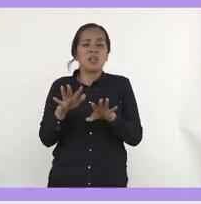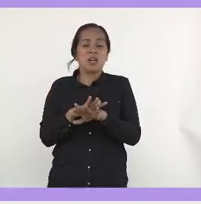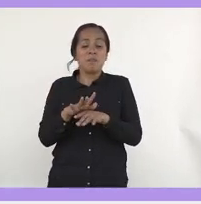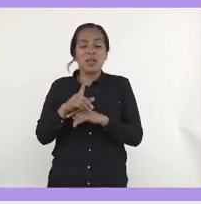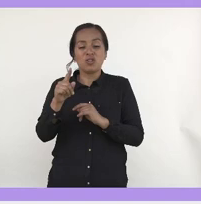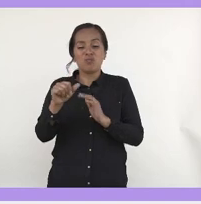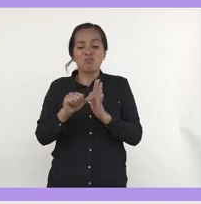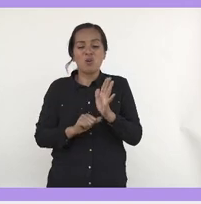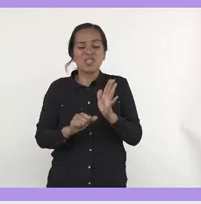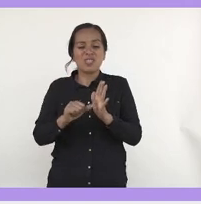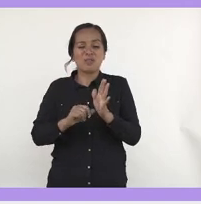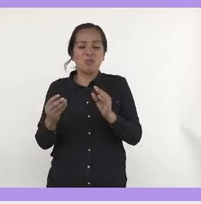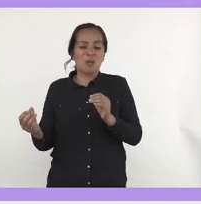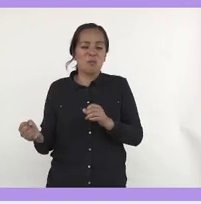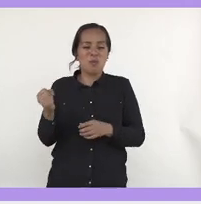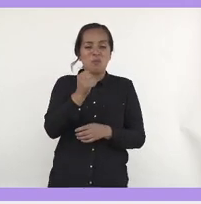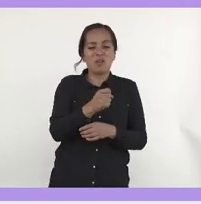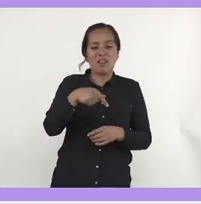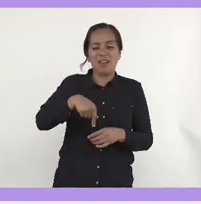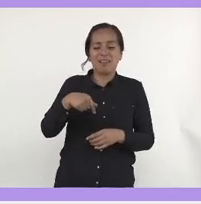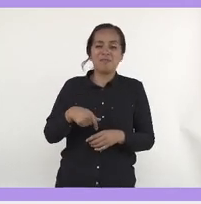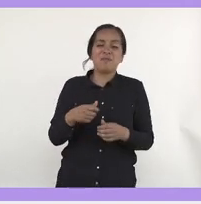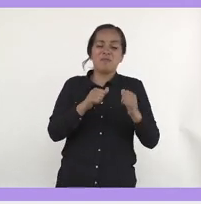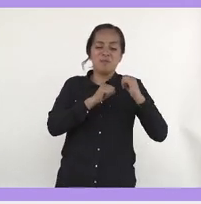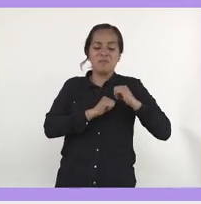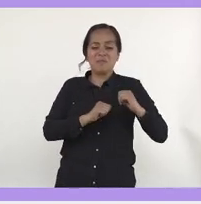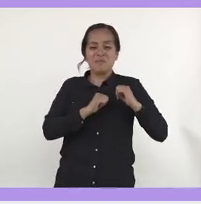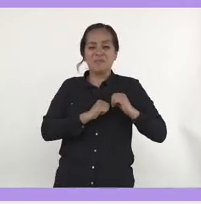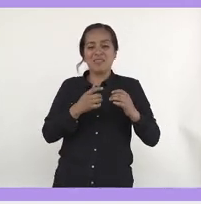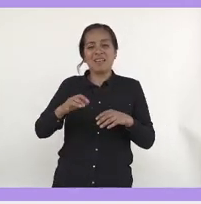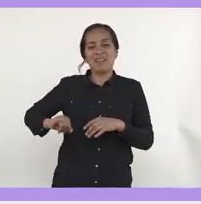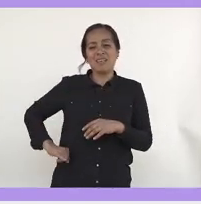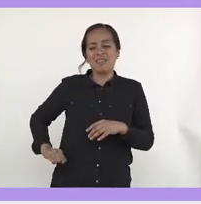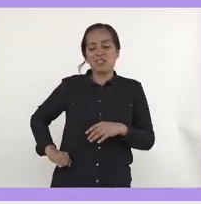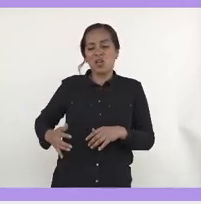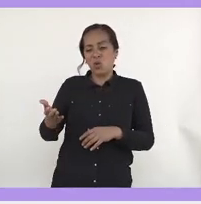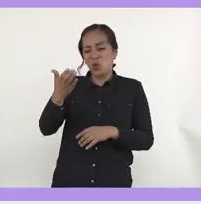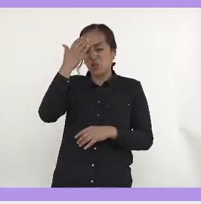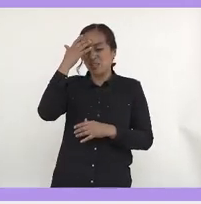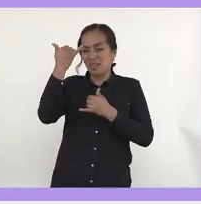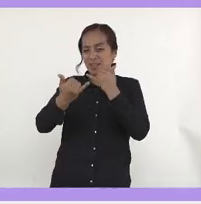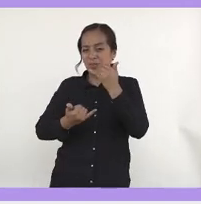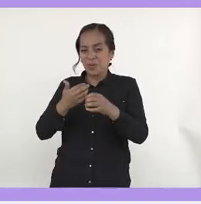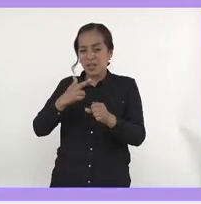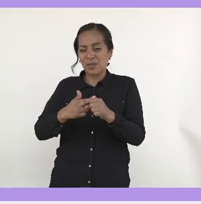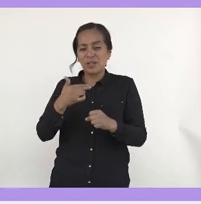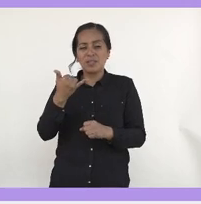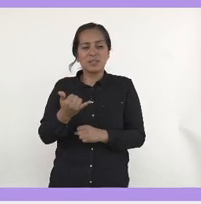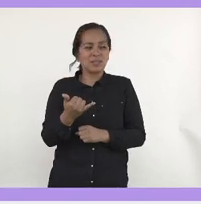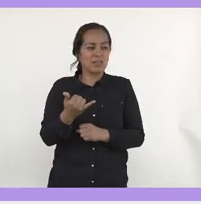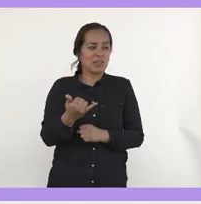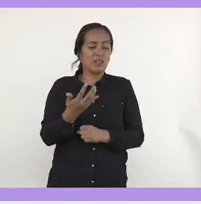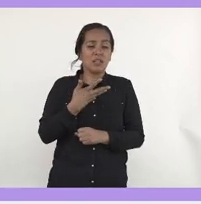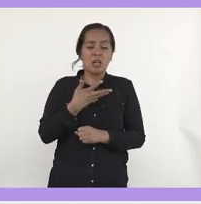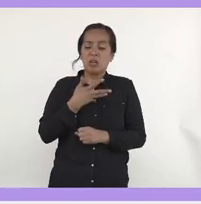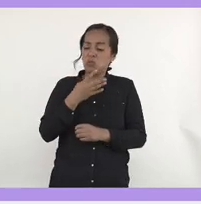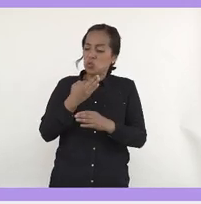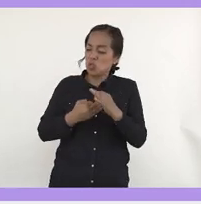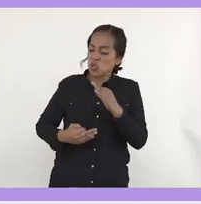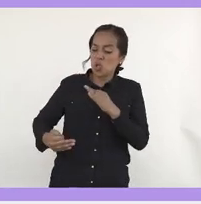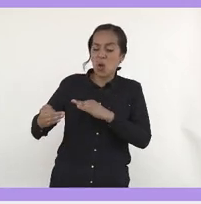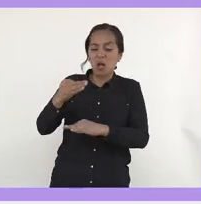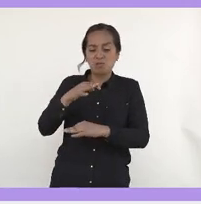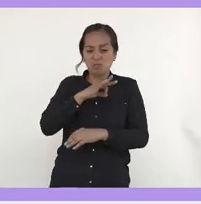llevo aquí sí que desde que llegué he puesto todo mi interés en conocer a las jugadoras a los clubes insisto en que tienen todo el potencial